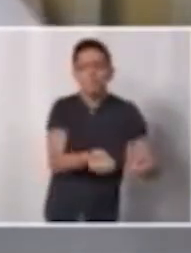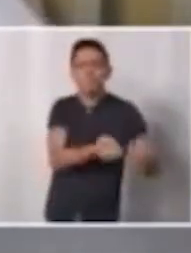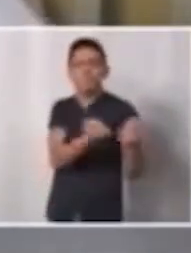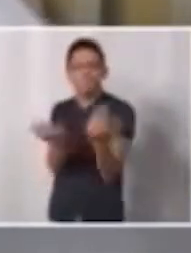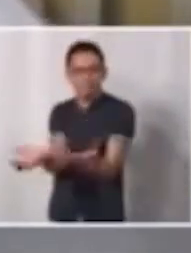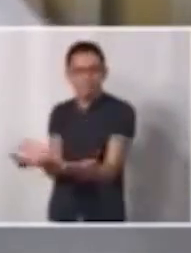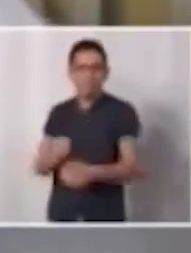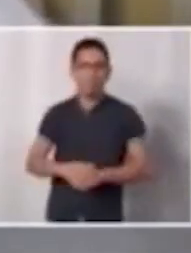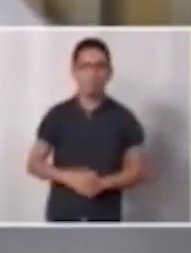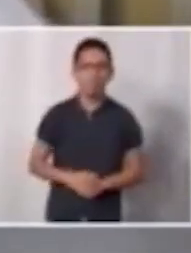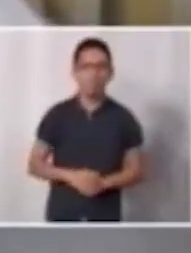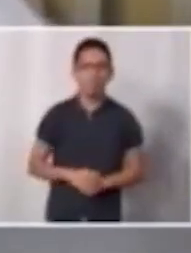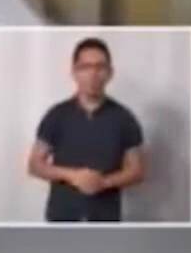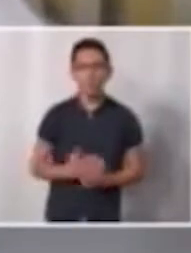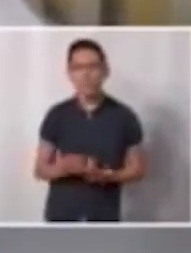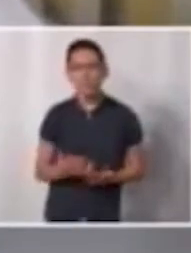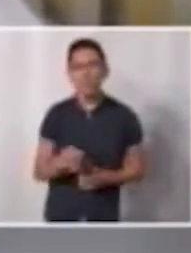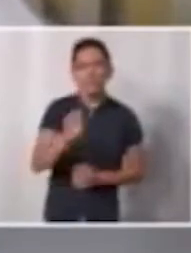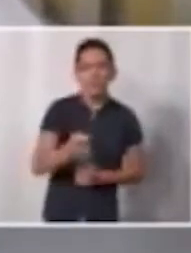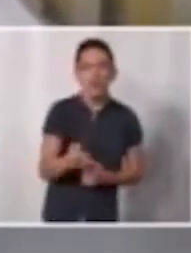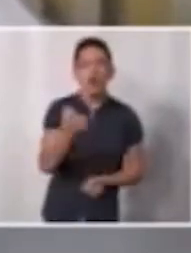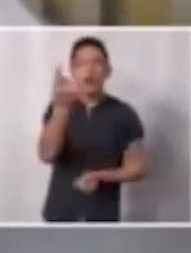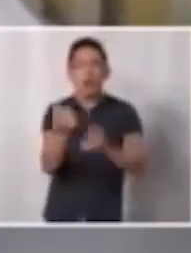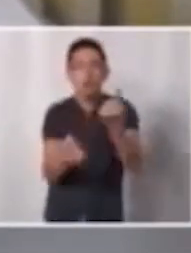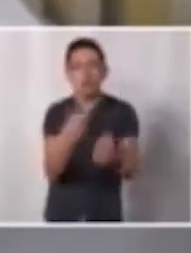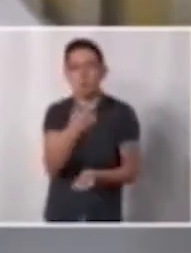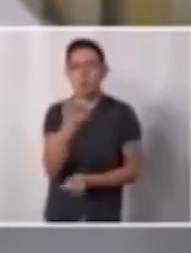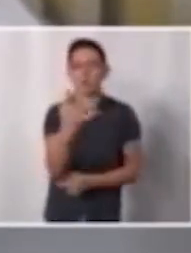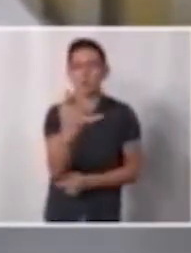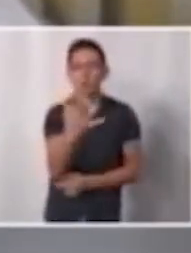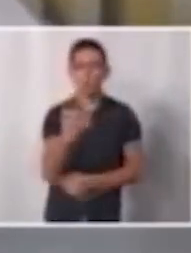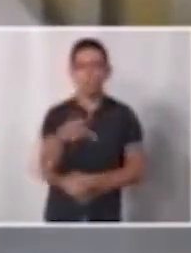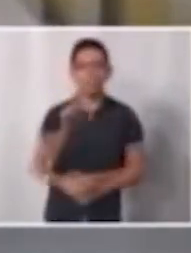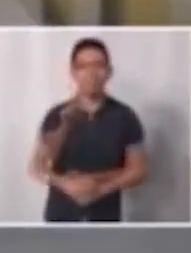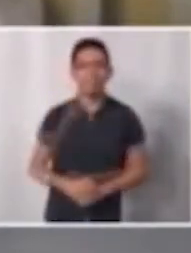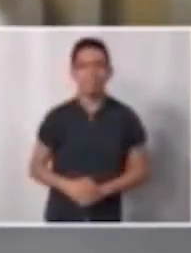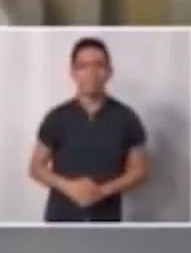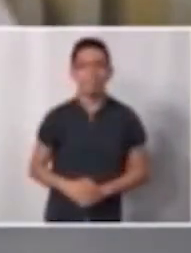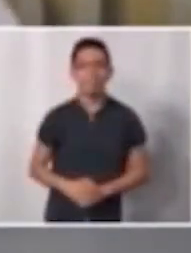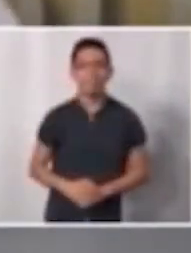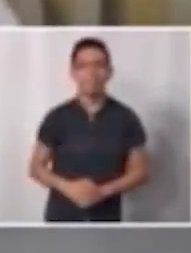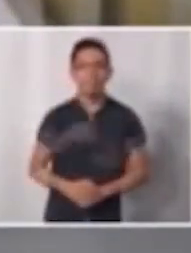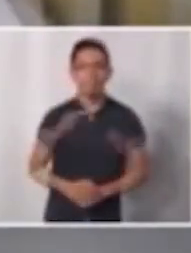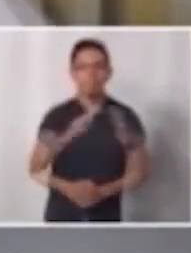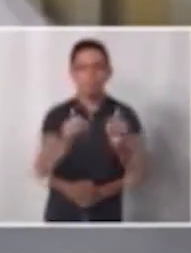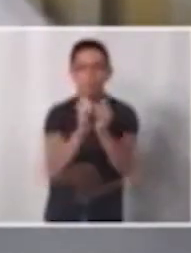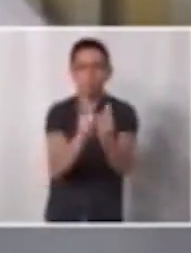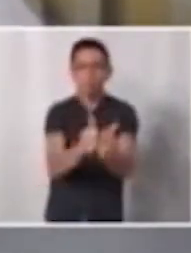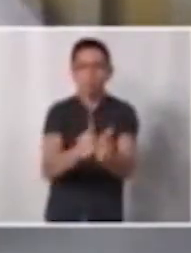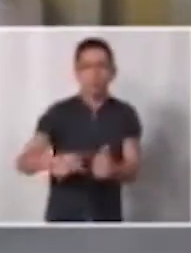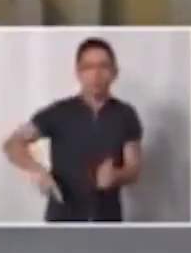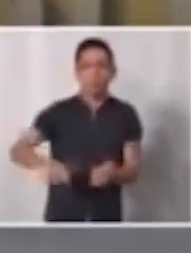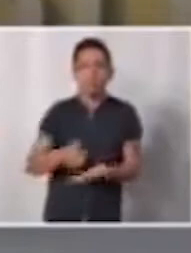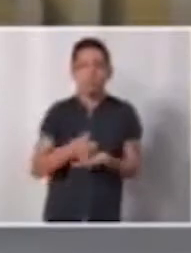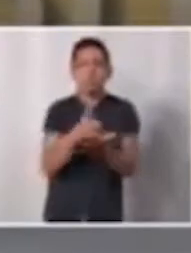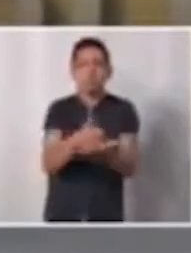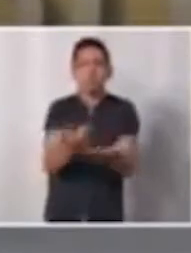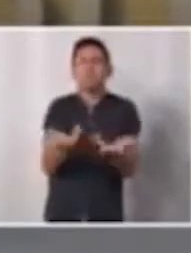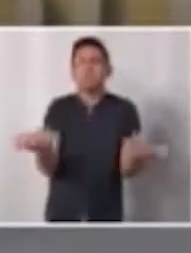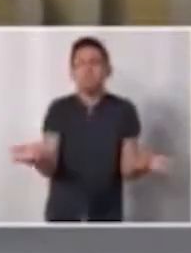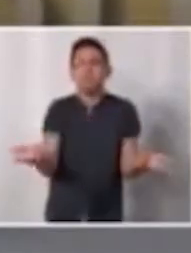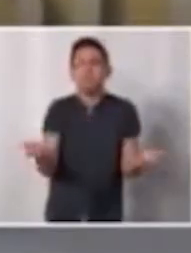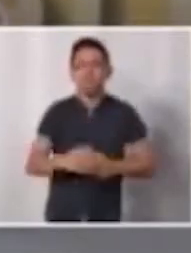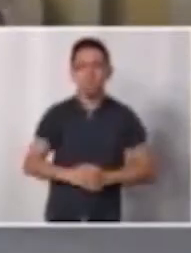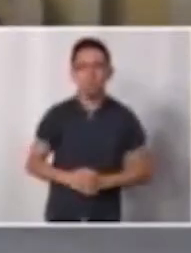quienes alcanzan hasta 250 kilowatts hora mensual. Tres. El gobierno estará